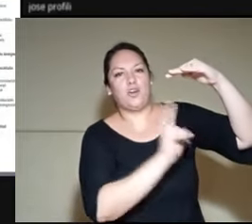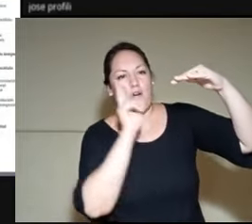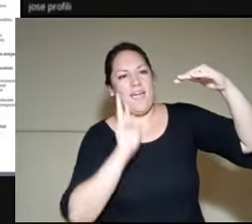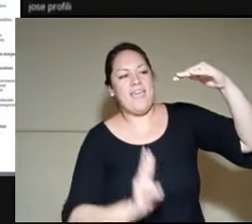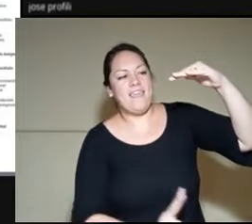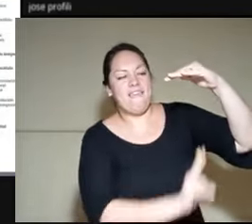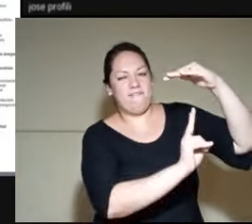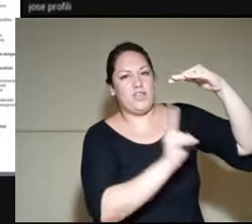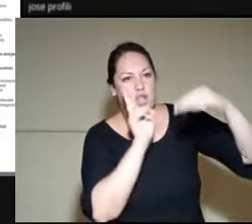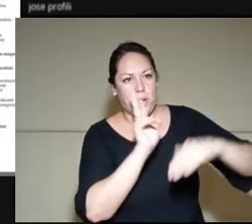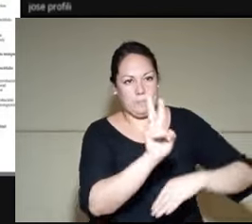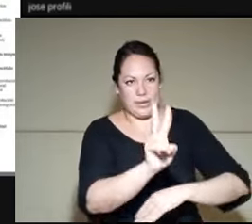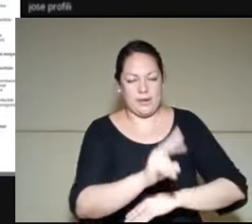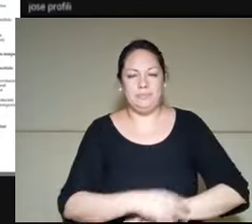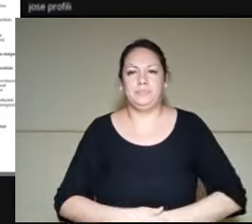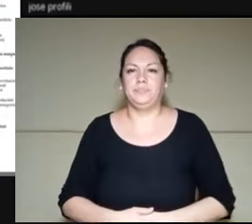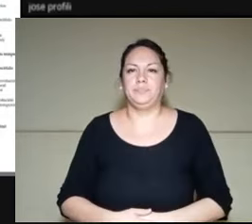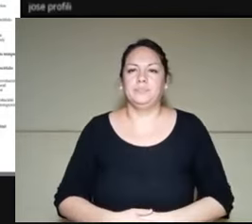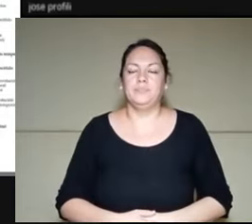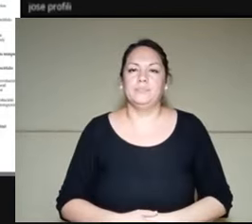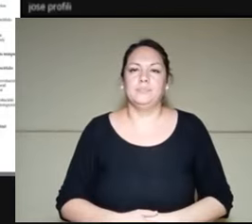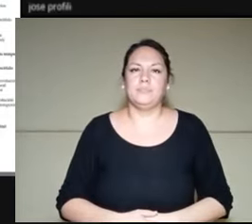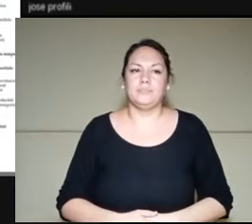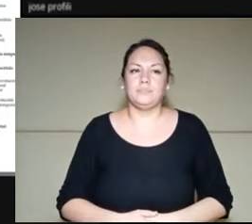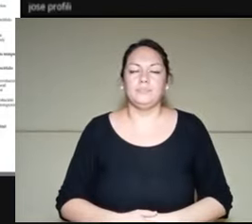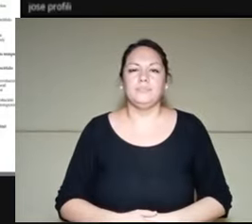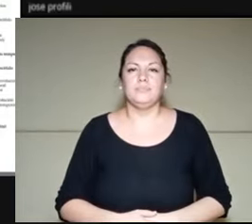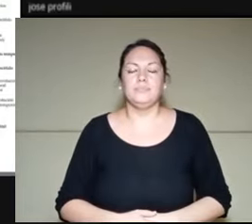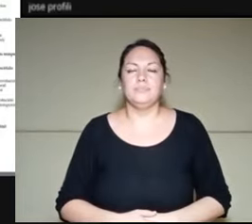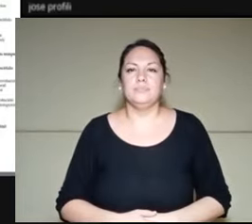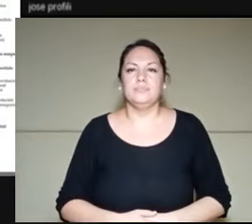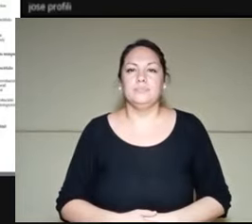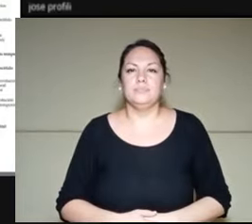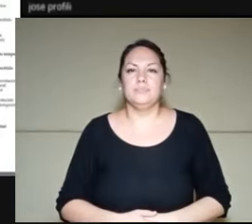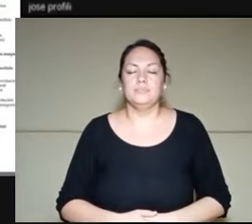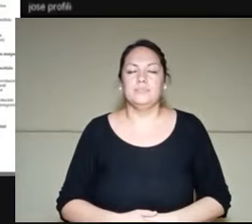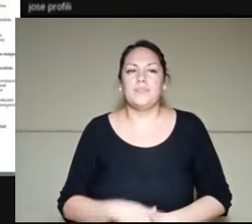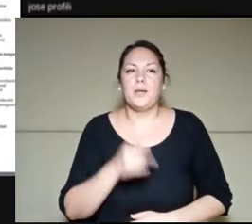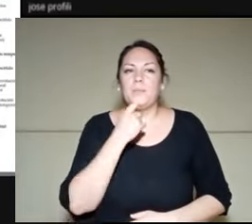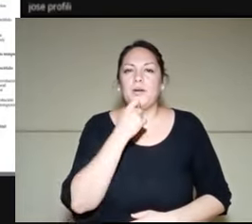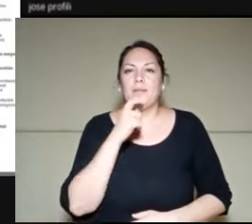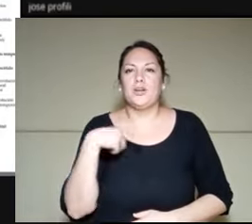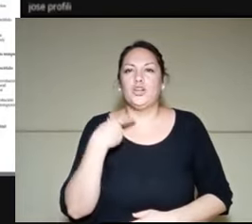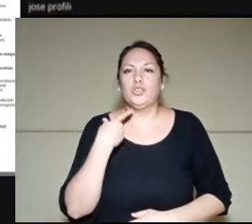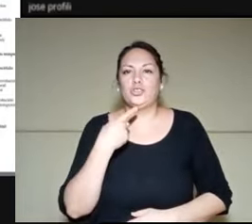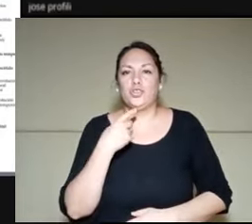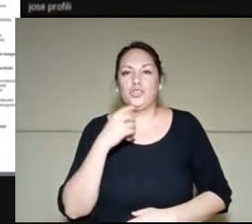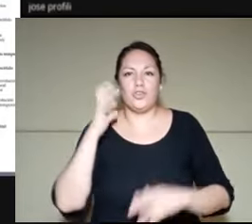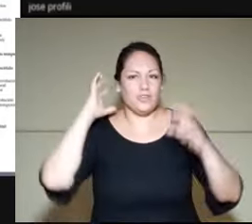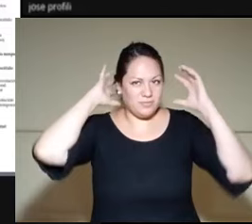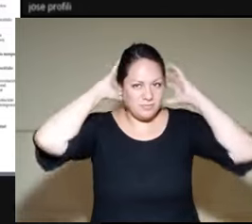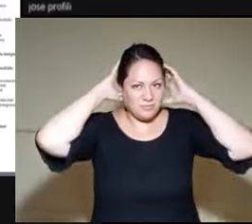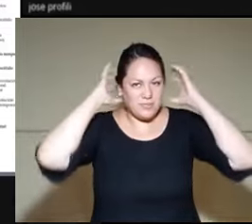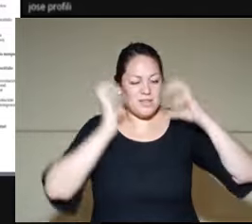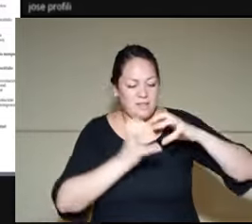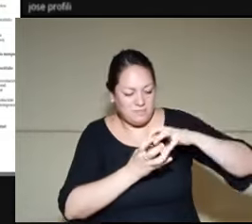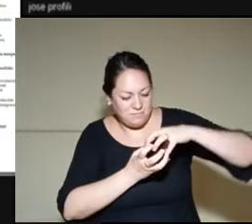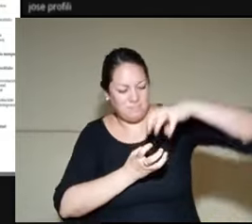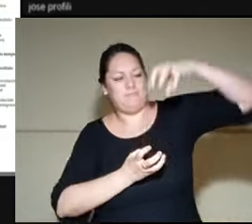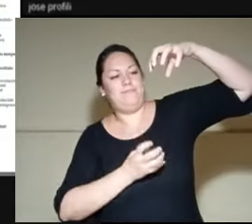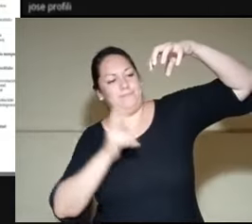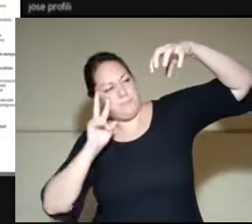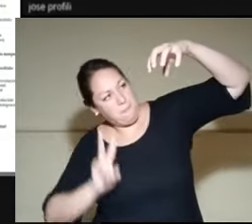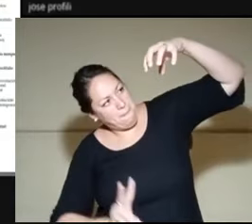el encéfalo por abajo. Lo estamos viendo por abajo. ¿sí? Es como si nosotros hubiéramos levantado el